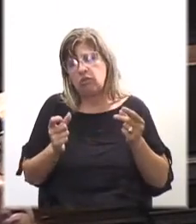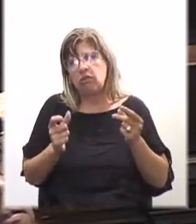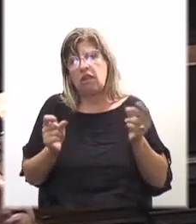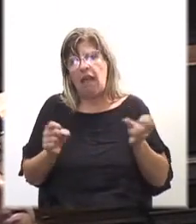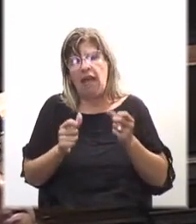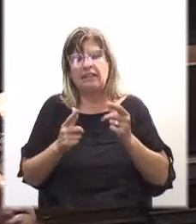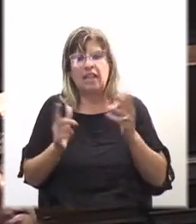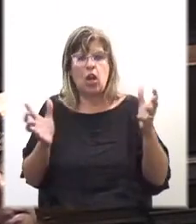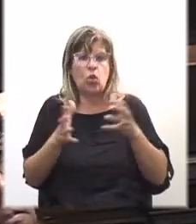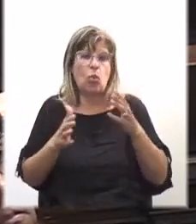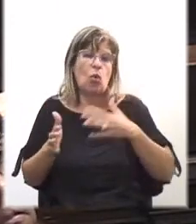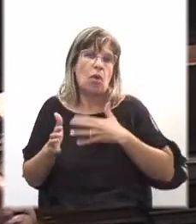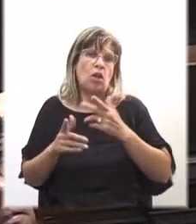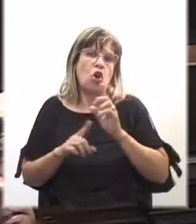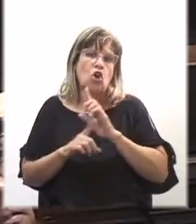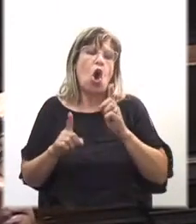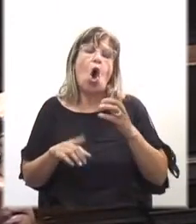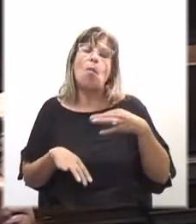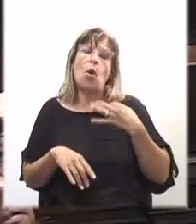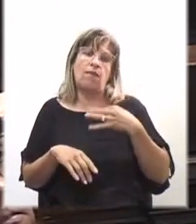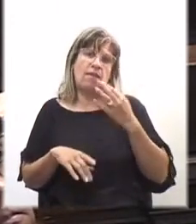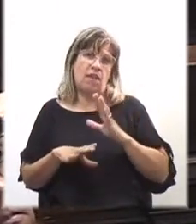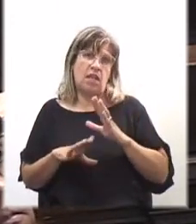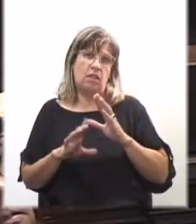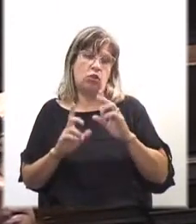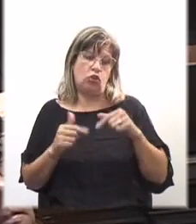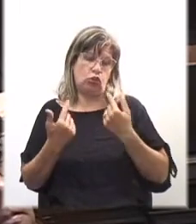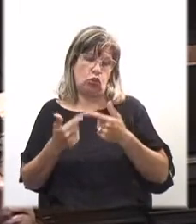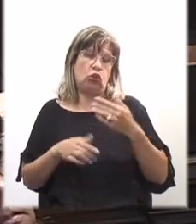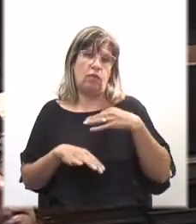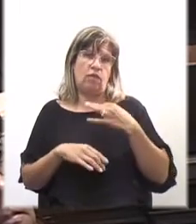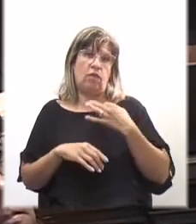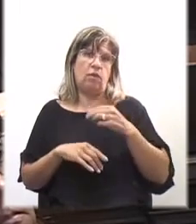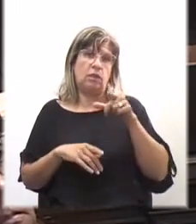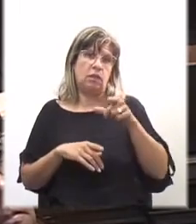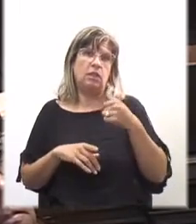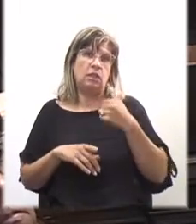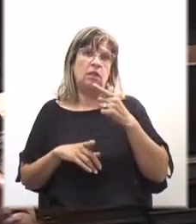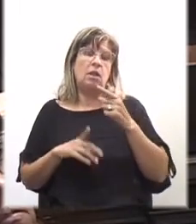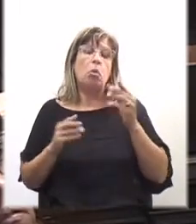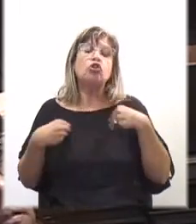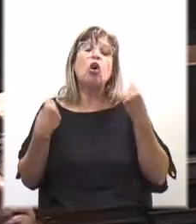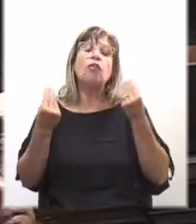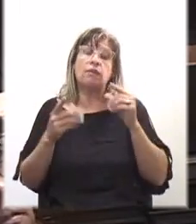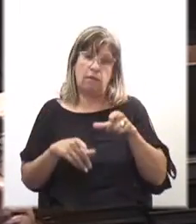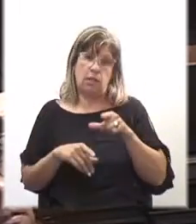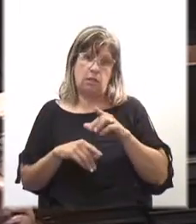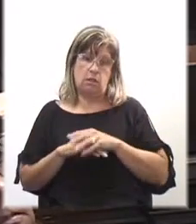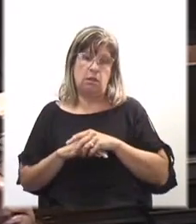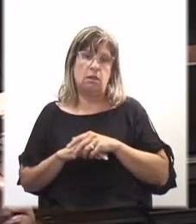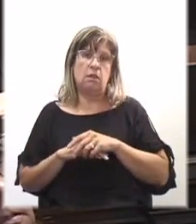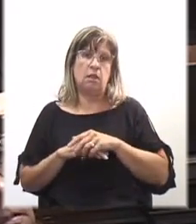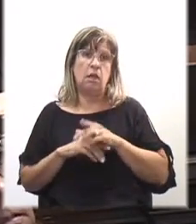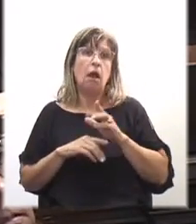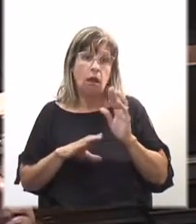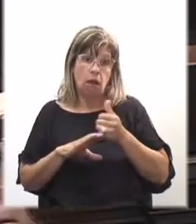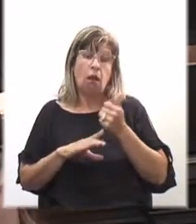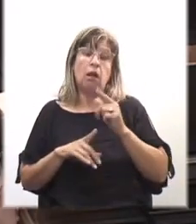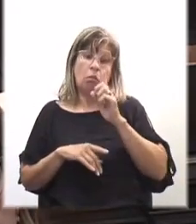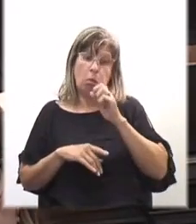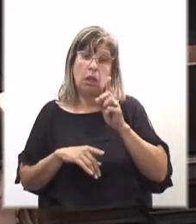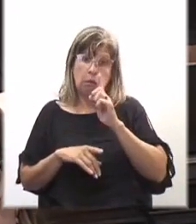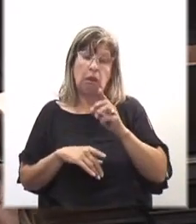no por vivir, porque los que vivimos somos nosotros. Yo diría que ellos por sobrevivir. Y lo han logrado durante miles